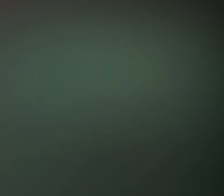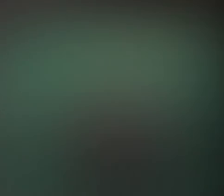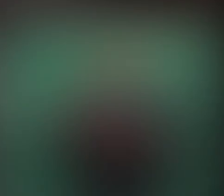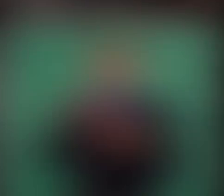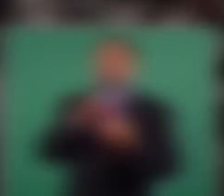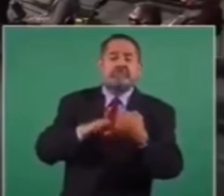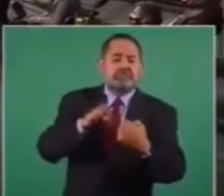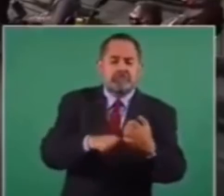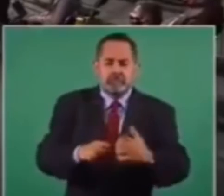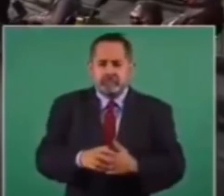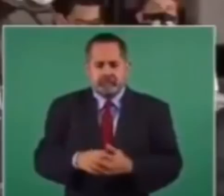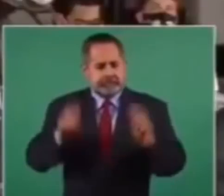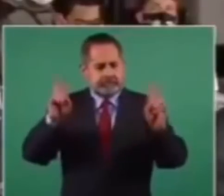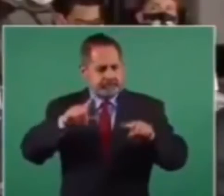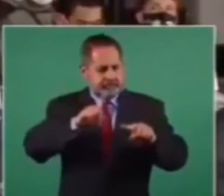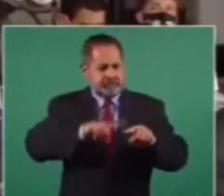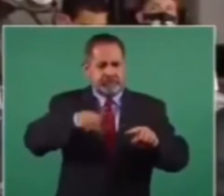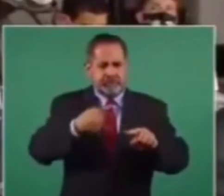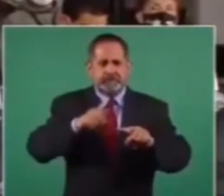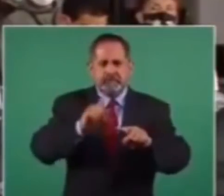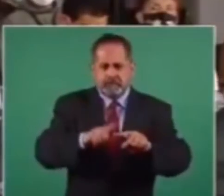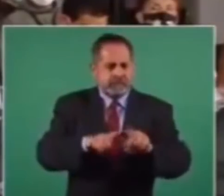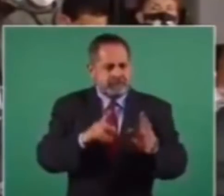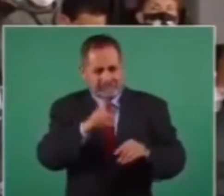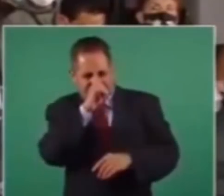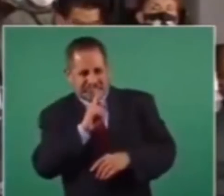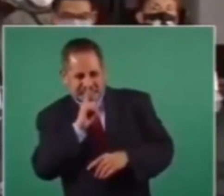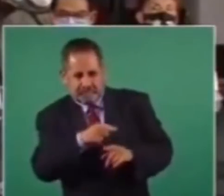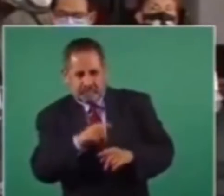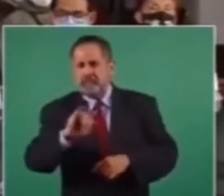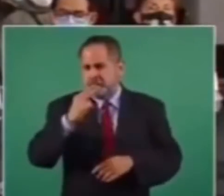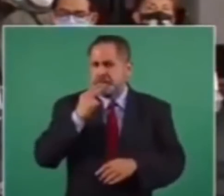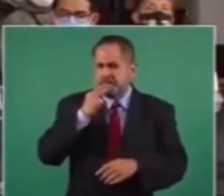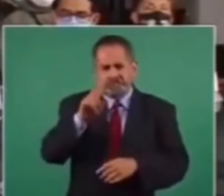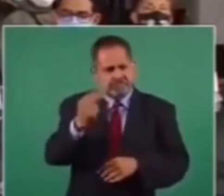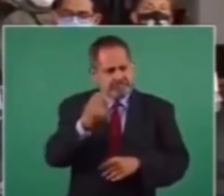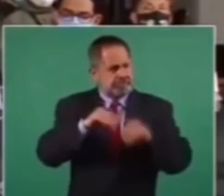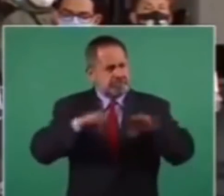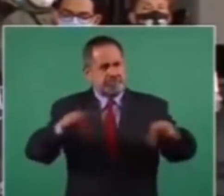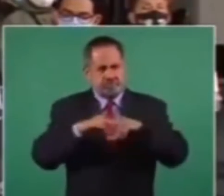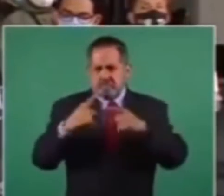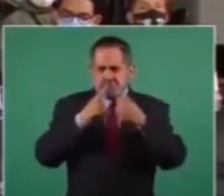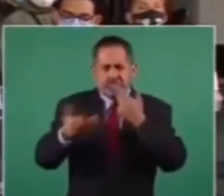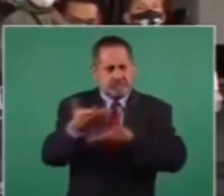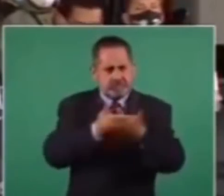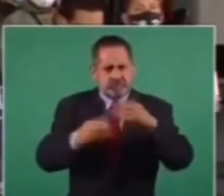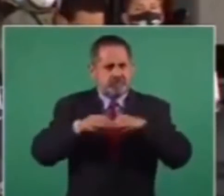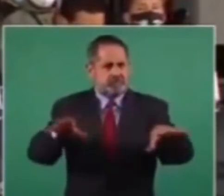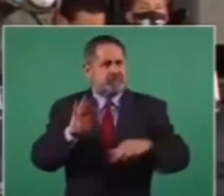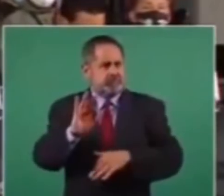quién es quién en las mentiras presidente puede ser una sección útil y yo creo necesaria para la discusión pública